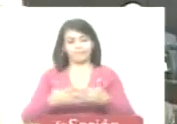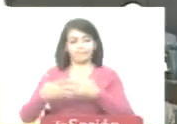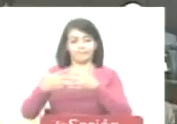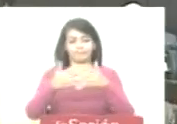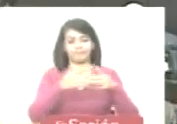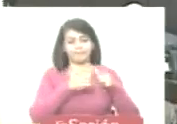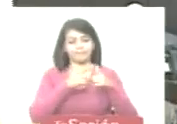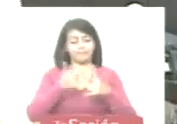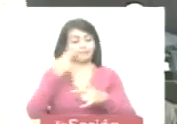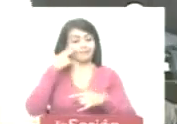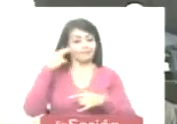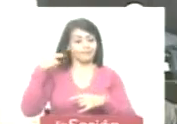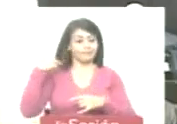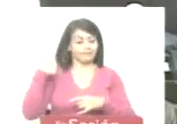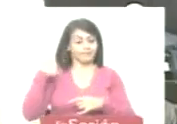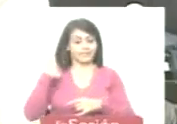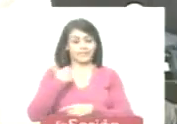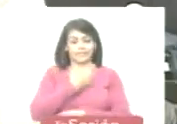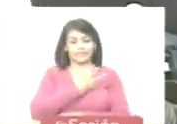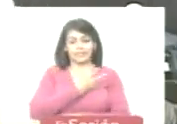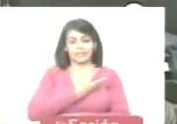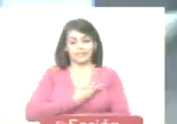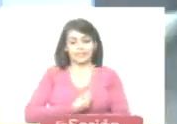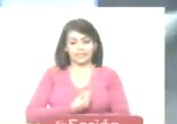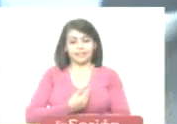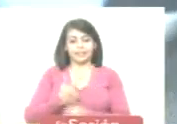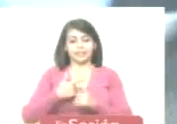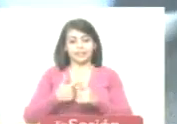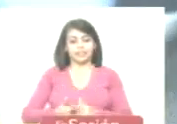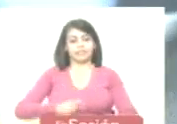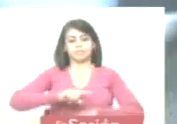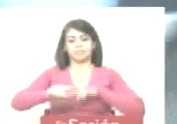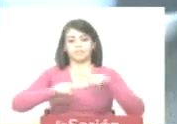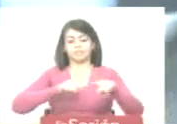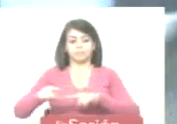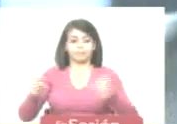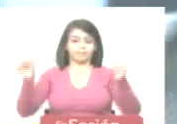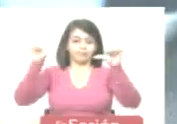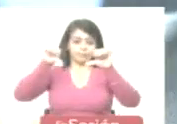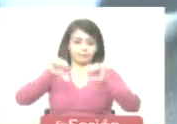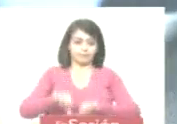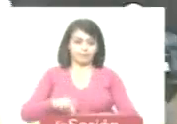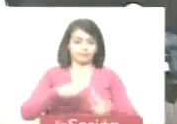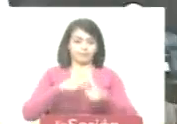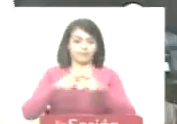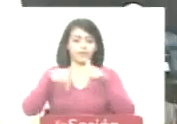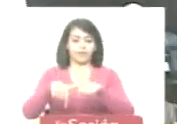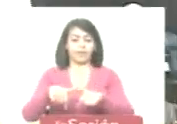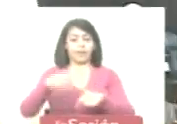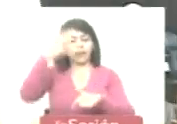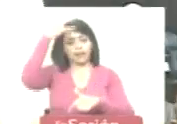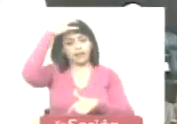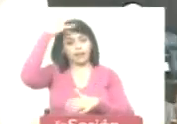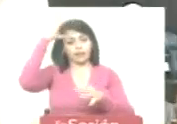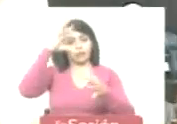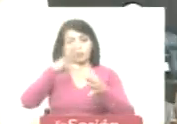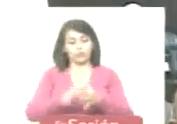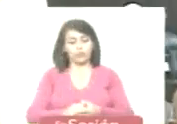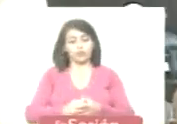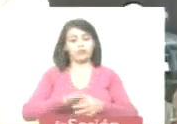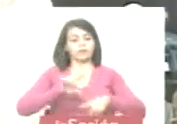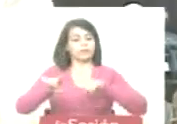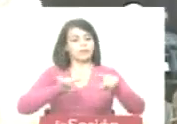la arrogancia y nostalgia de una monarquía en decadencia, la del Reino Unido, la